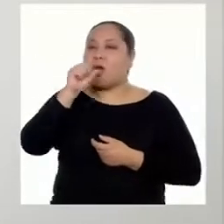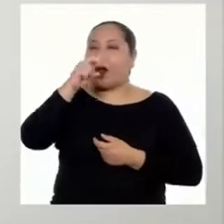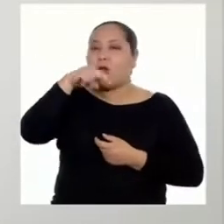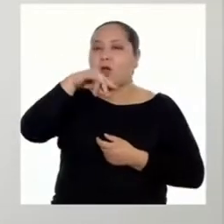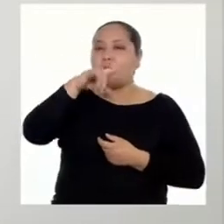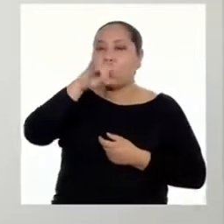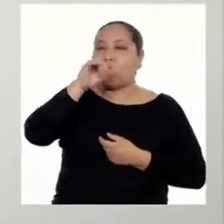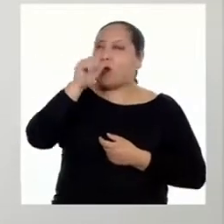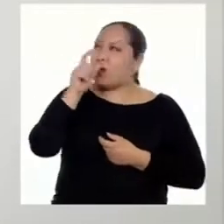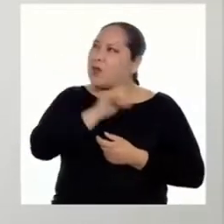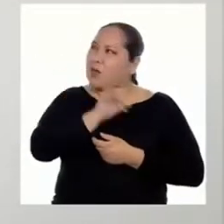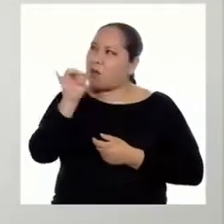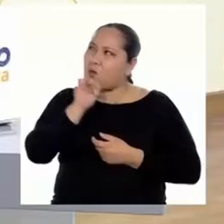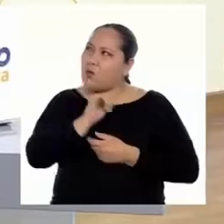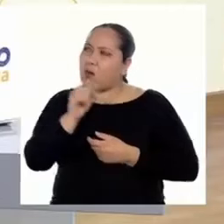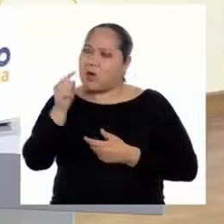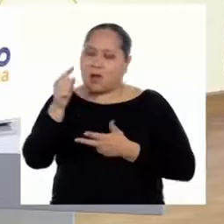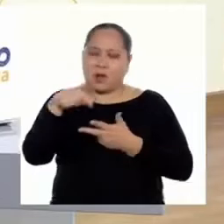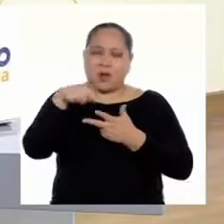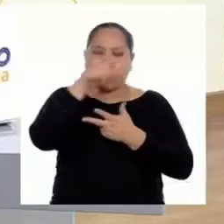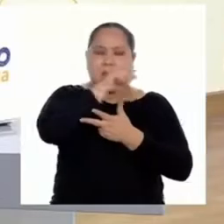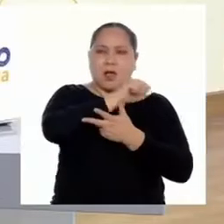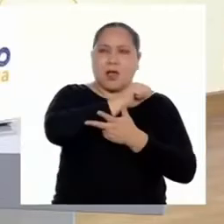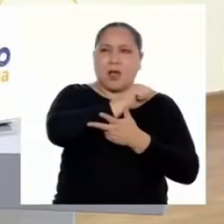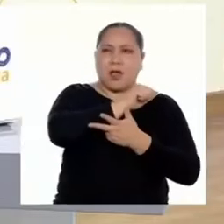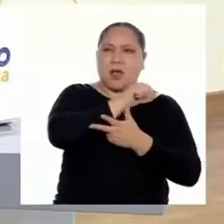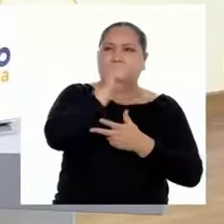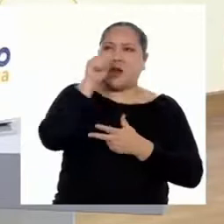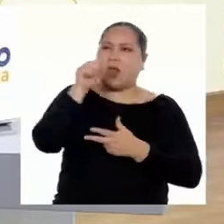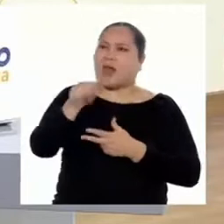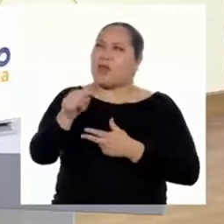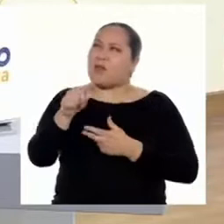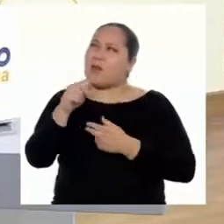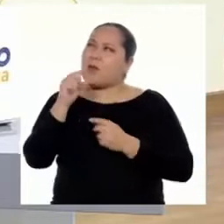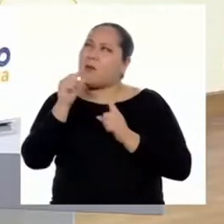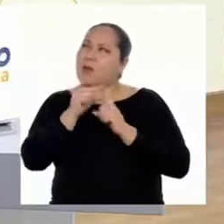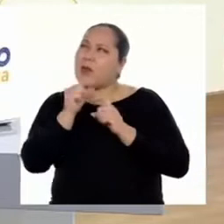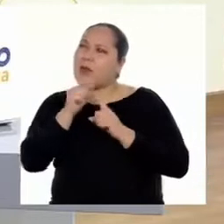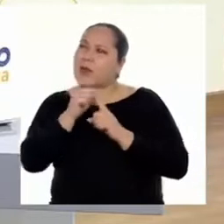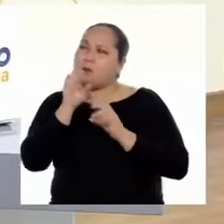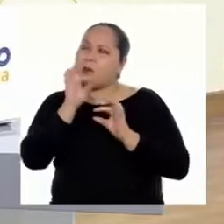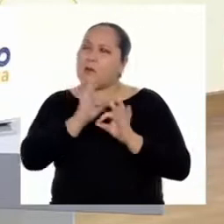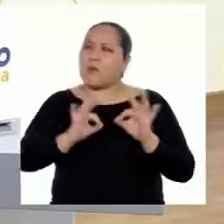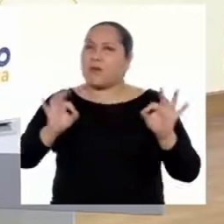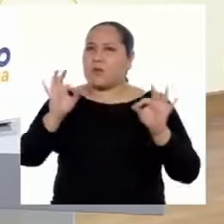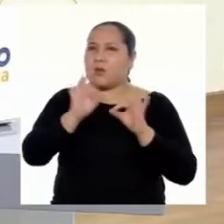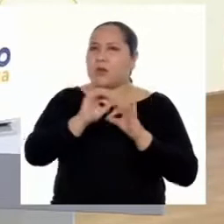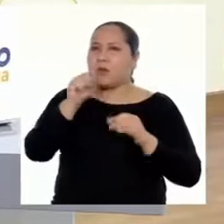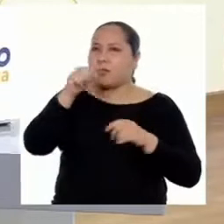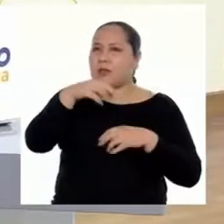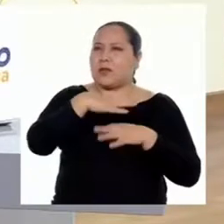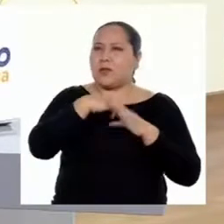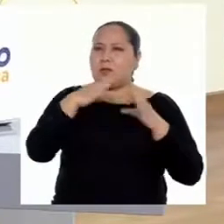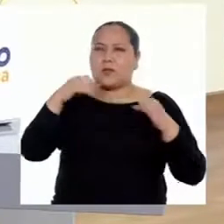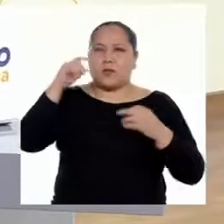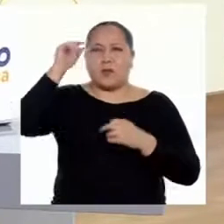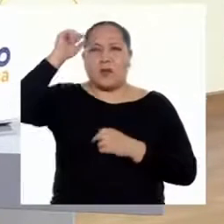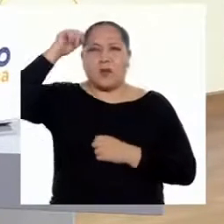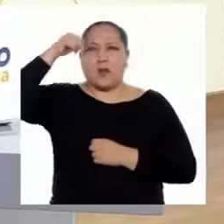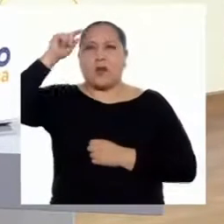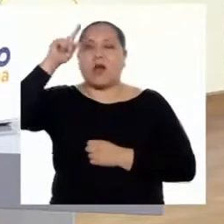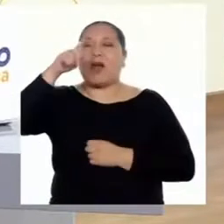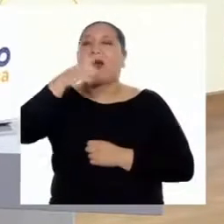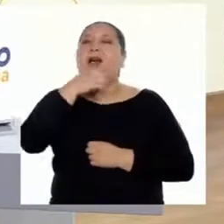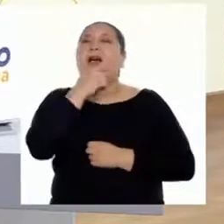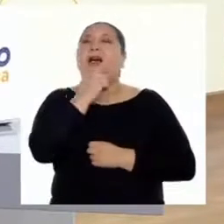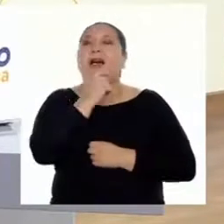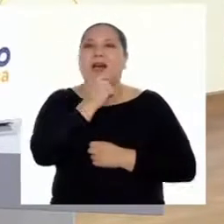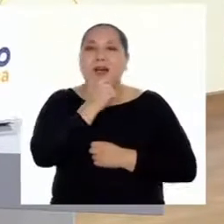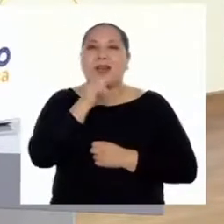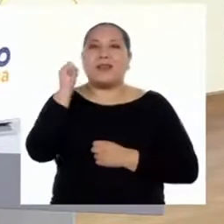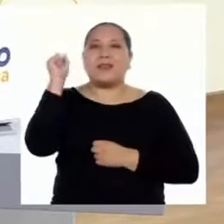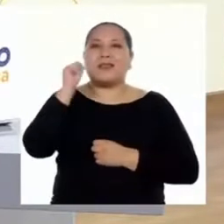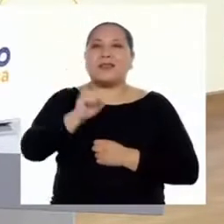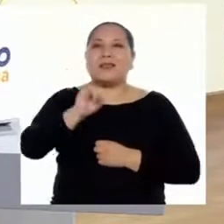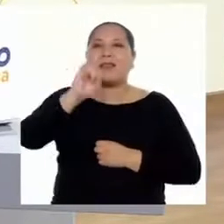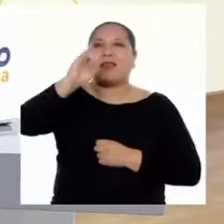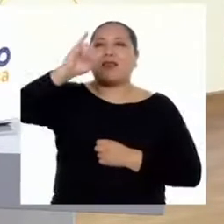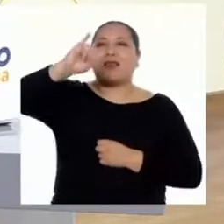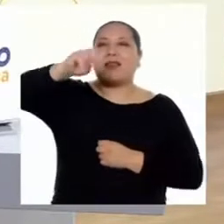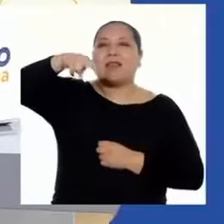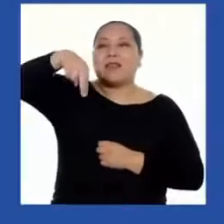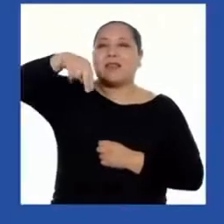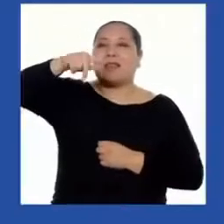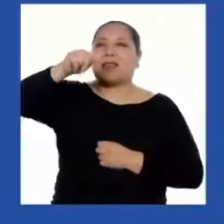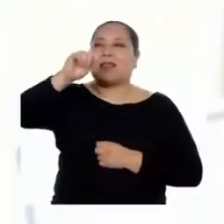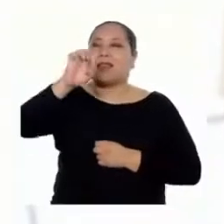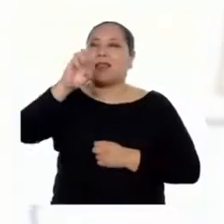que se indica en la entidad A? Hay una palabra clave en esta frase, pero no me acuerdo cuál era. Ah, sí,